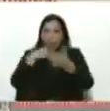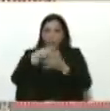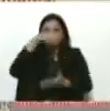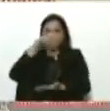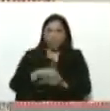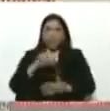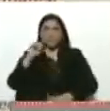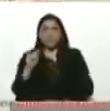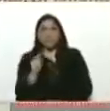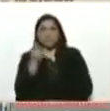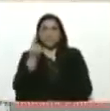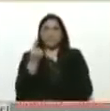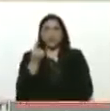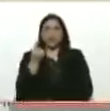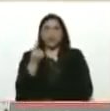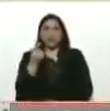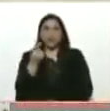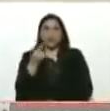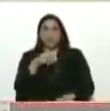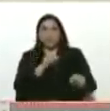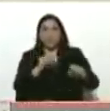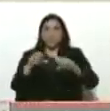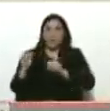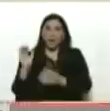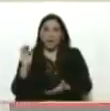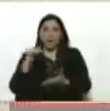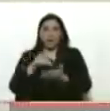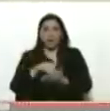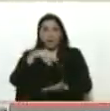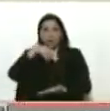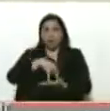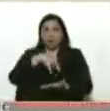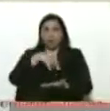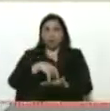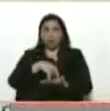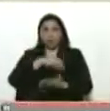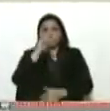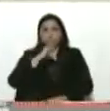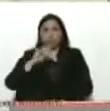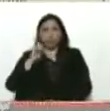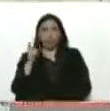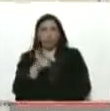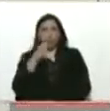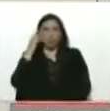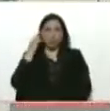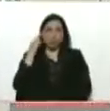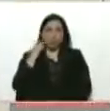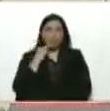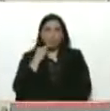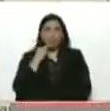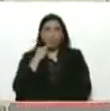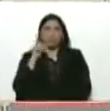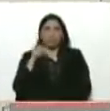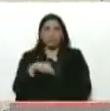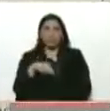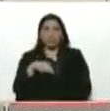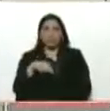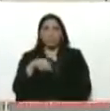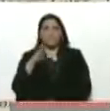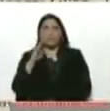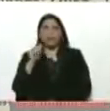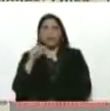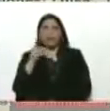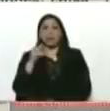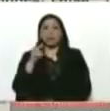las principales guarniciones, Aragua, Carabobo, Zulia, Guárico, Bolívar, y estaban Raúl Isaías Baduel,